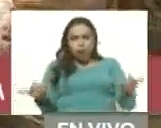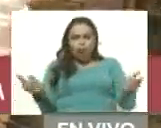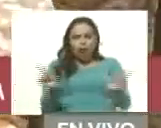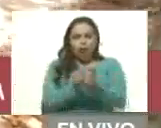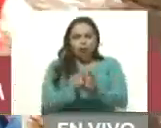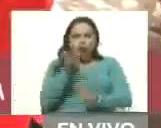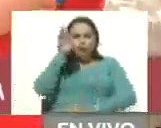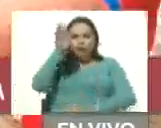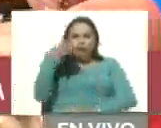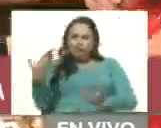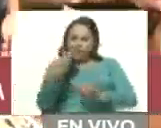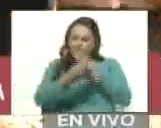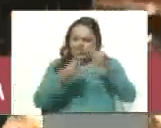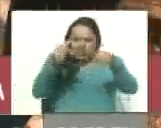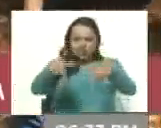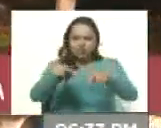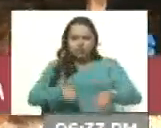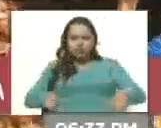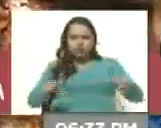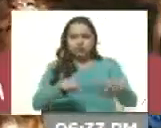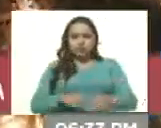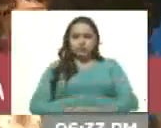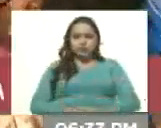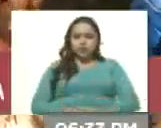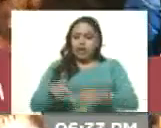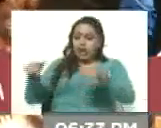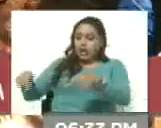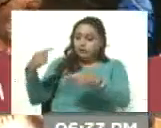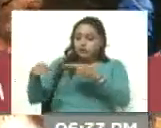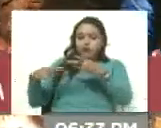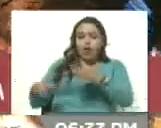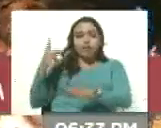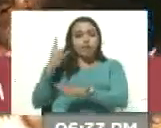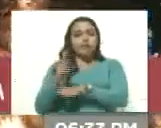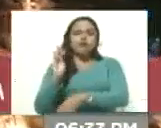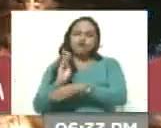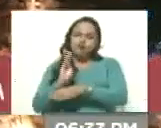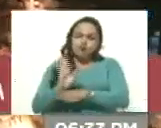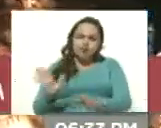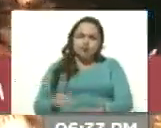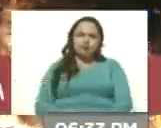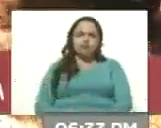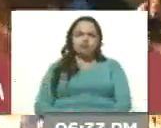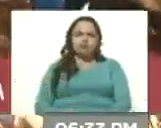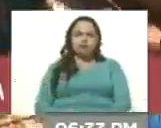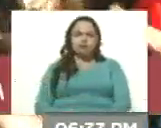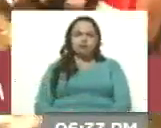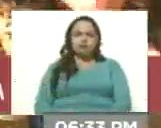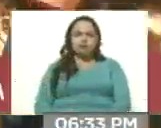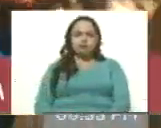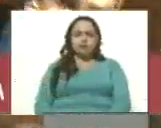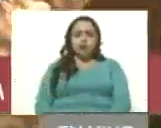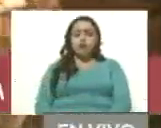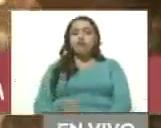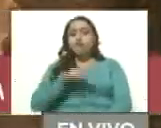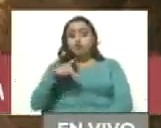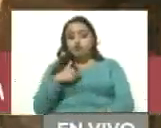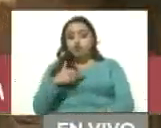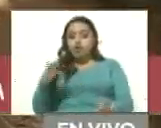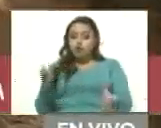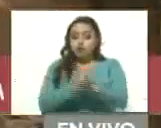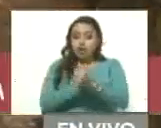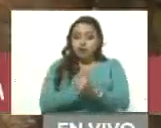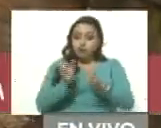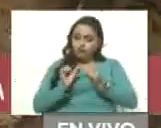que va a ser ahora esto con nuestros elementos hay que preservarlo definitivamente lo que existe lo que encontramos se preserva